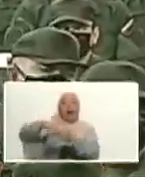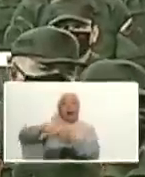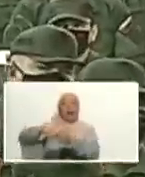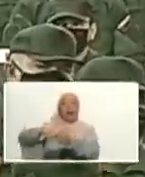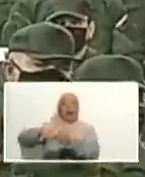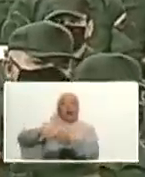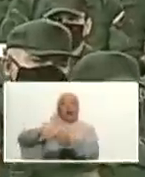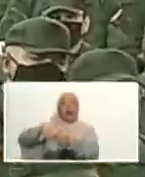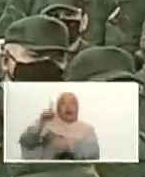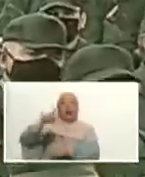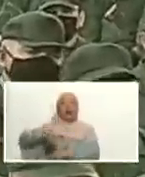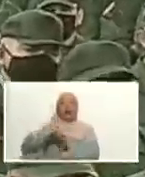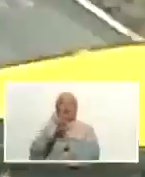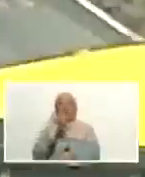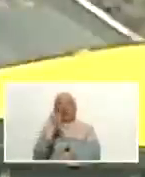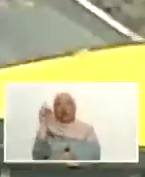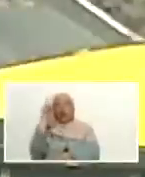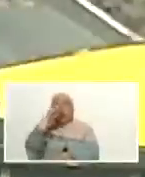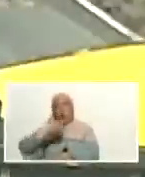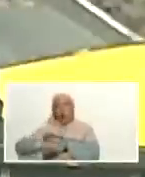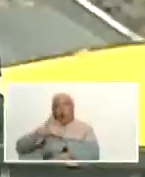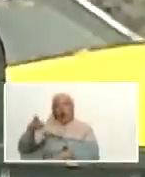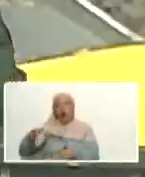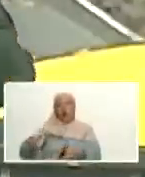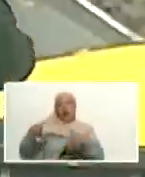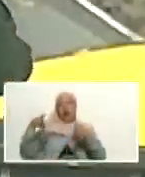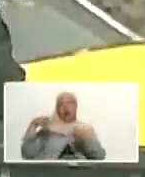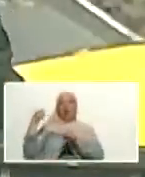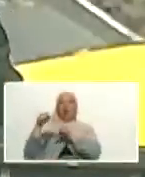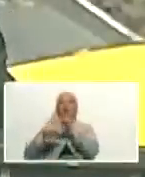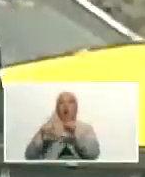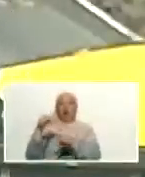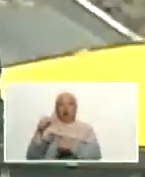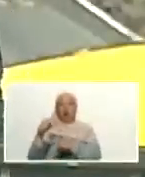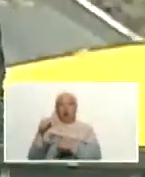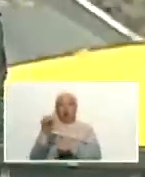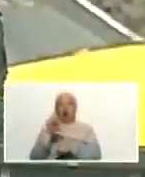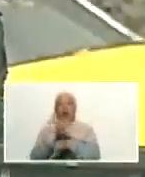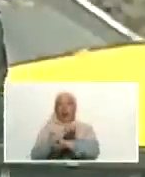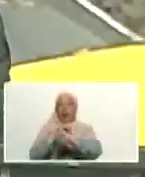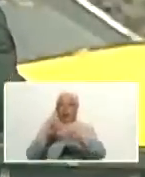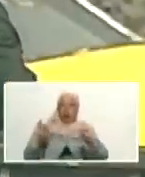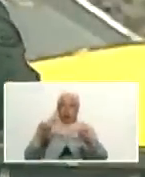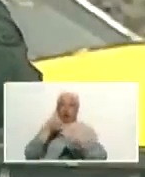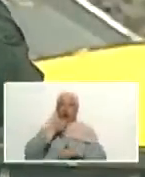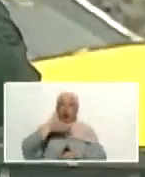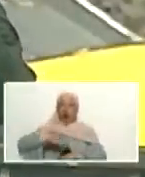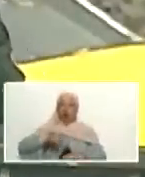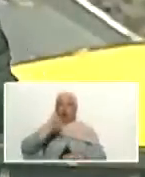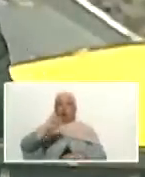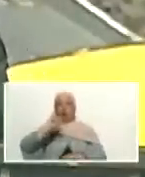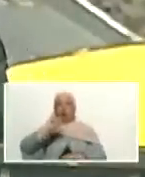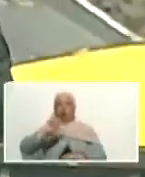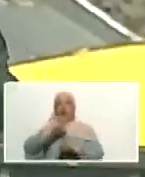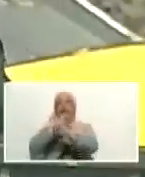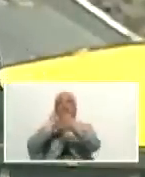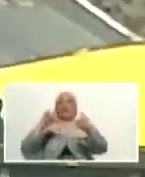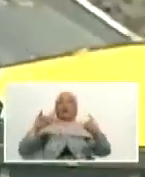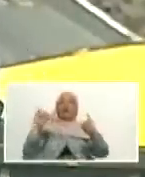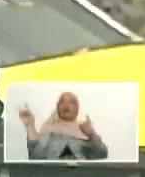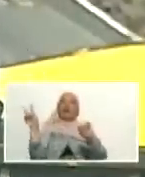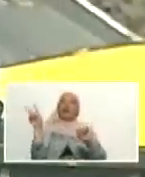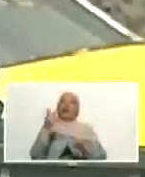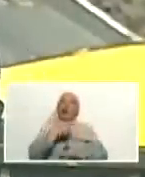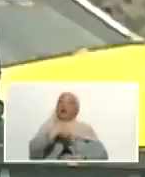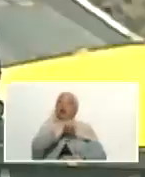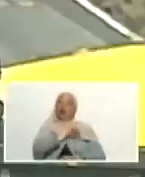celebrando los 200 años de la toma de Puerto Cabello, que dio cierre definitivo desde el punto de vista de la conflagración bélica